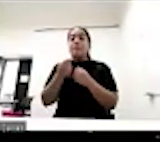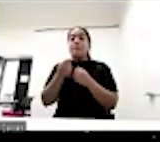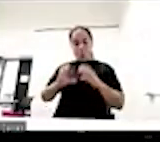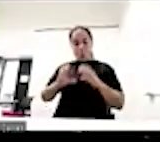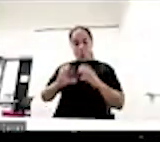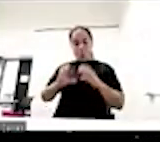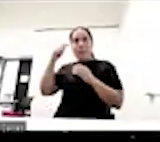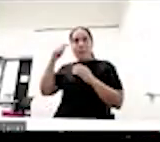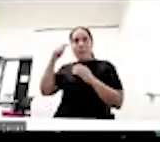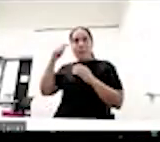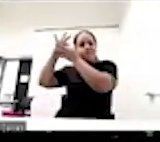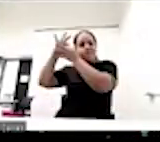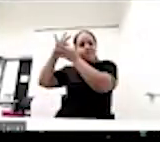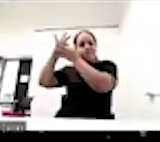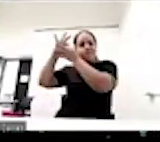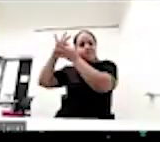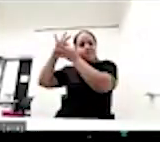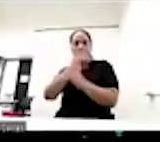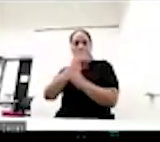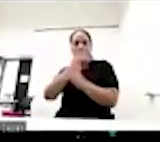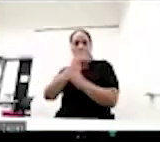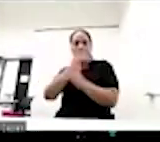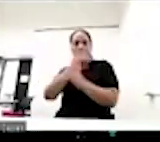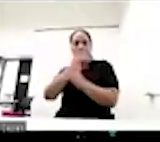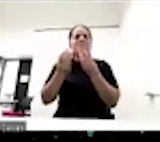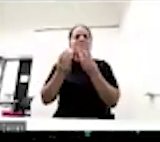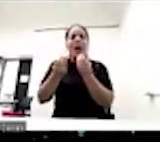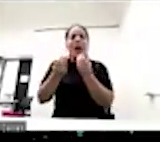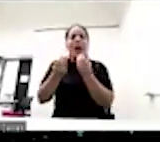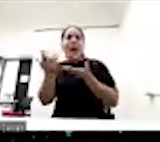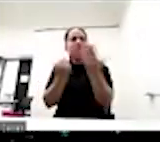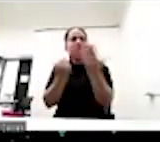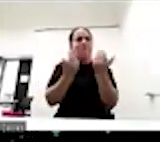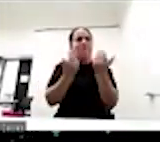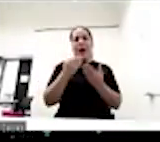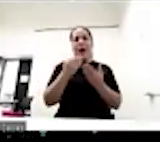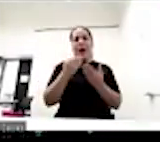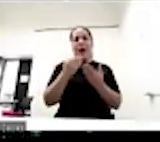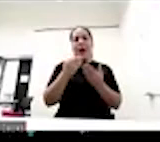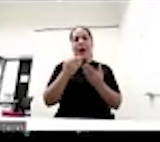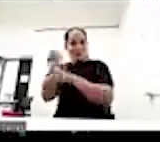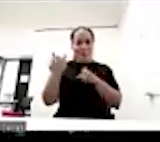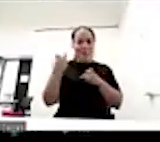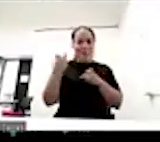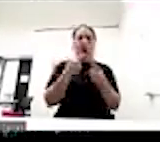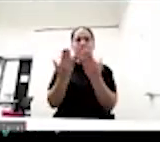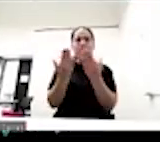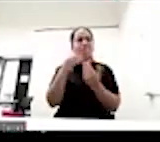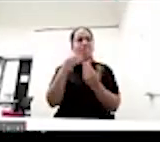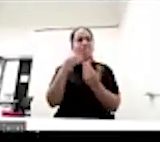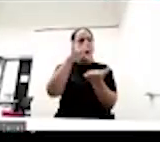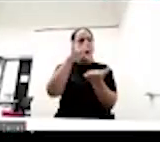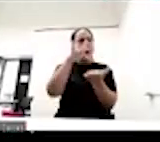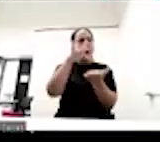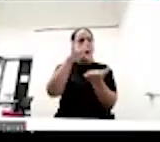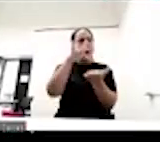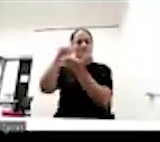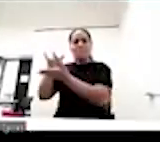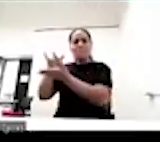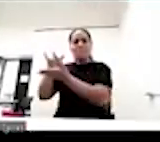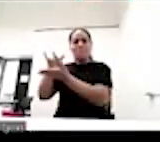perfecto para llamar a todos los personajes invitados a participar en este acto de